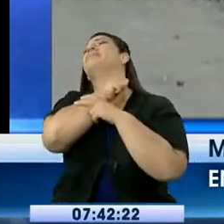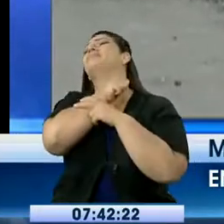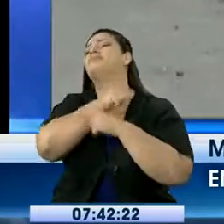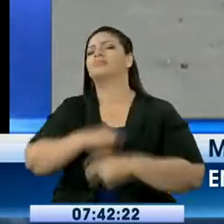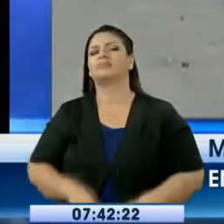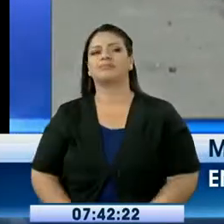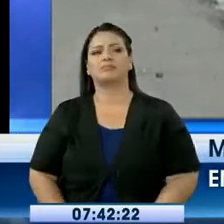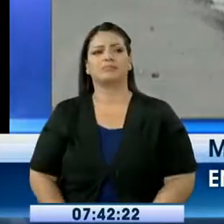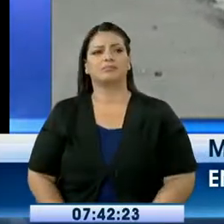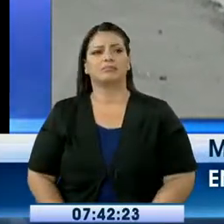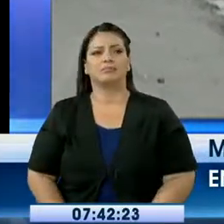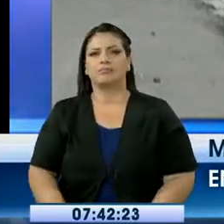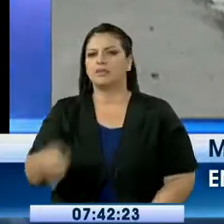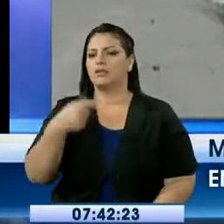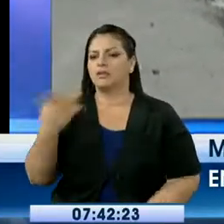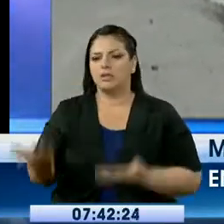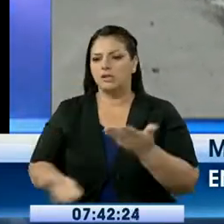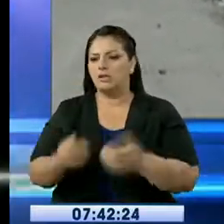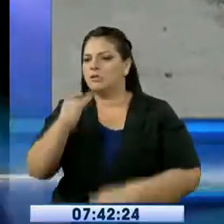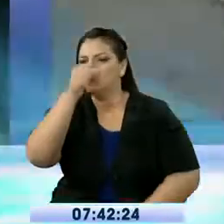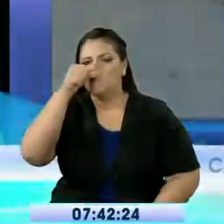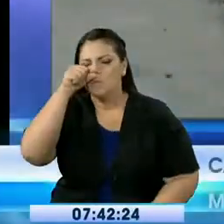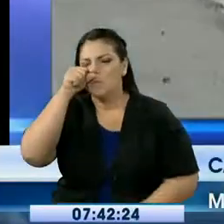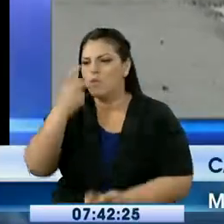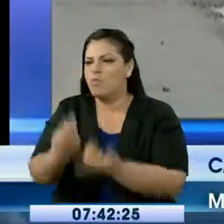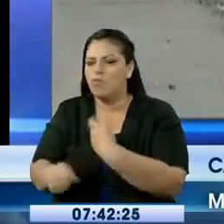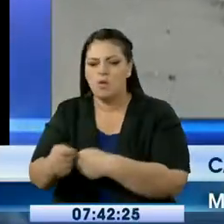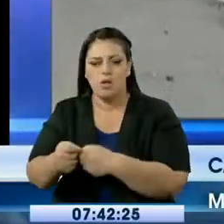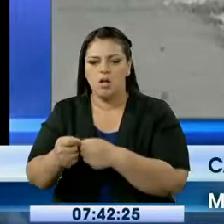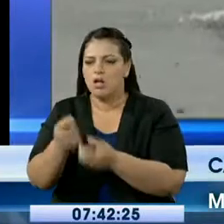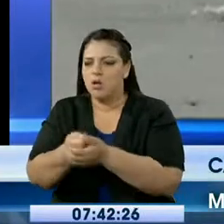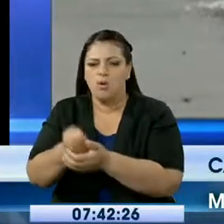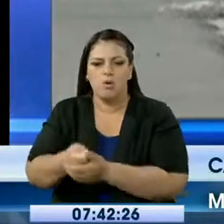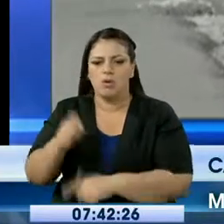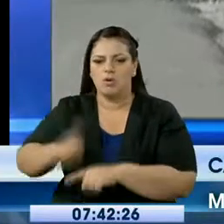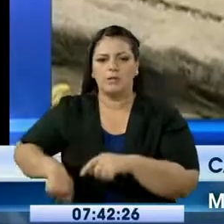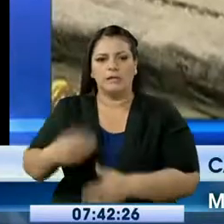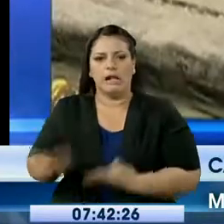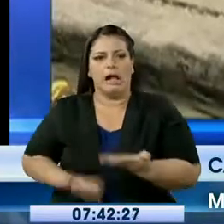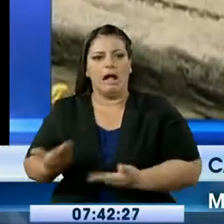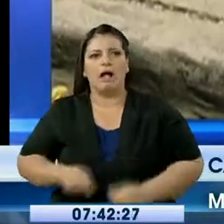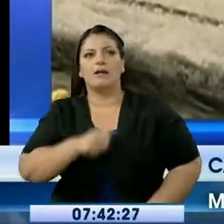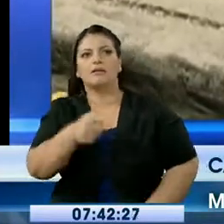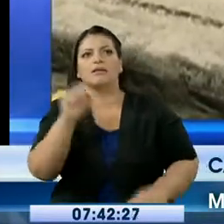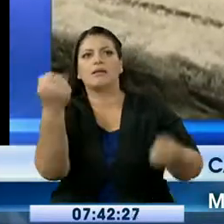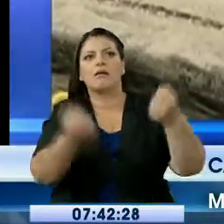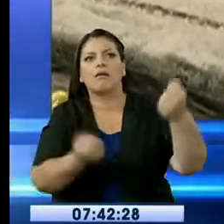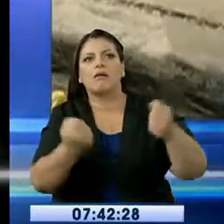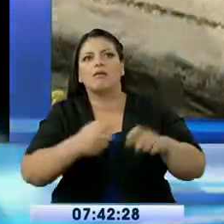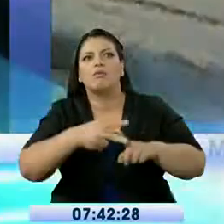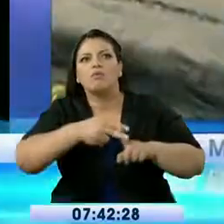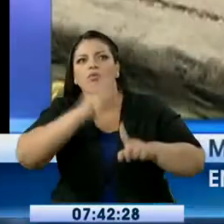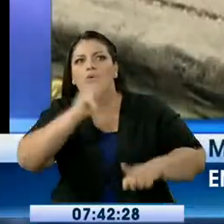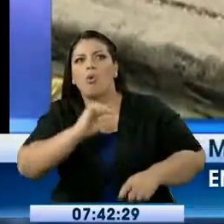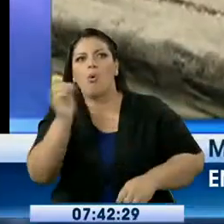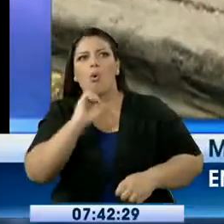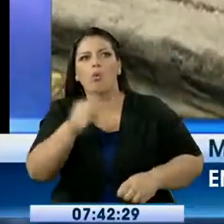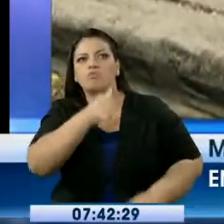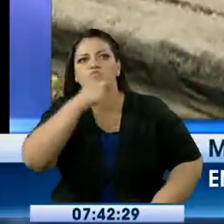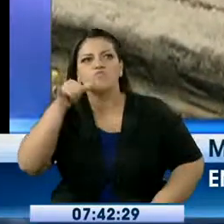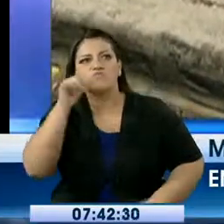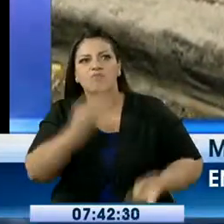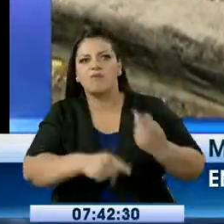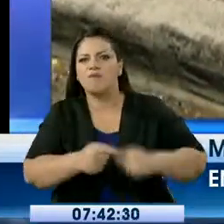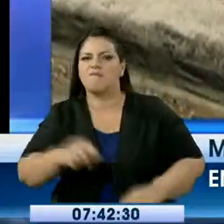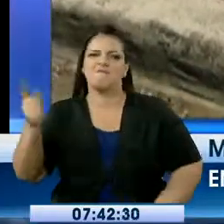para comprar su sustancia, pasan los carros vendedores de cola, de cerveza, andan pidiéndole dinero. Al momento que ellos ya no le quieren dar una propina, ya comienzan ellos con